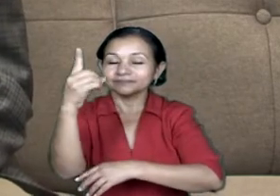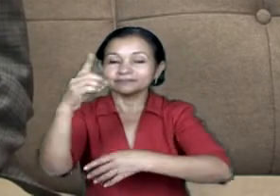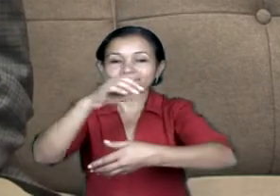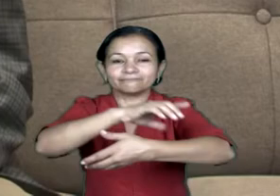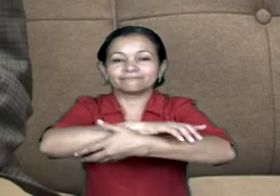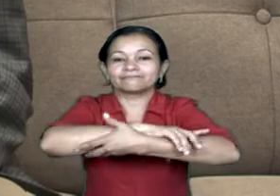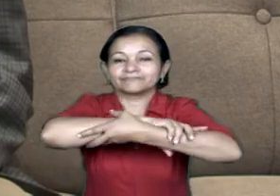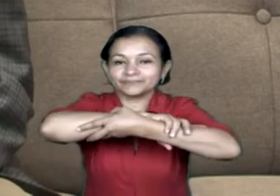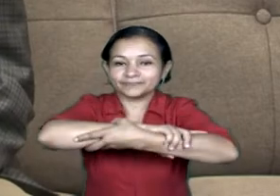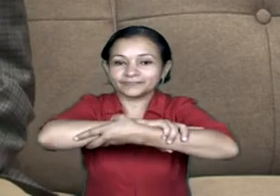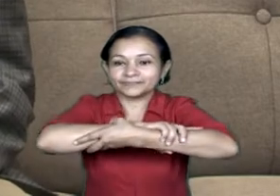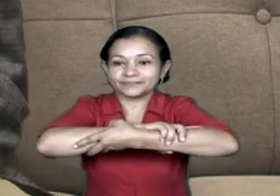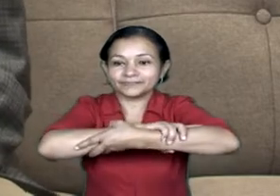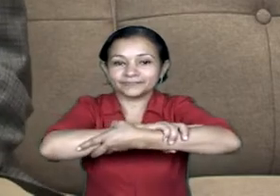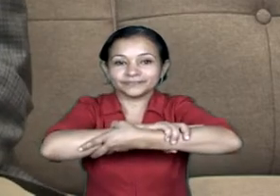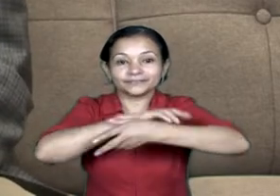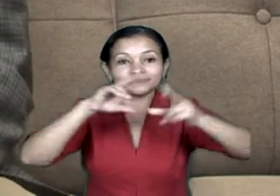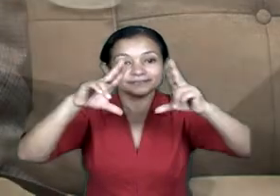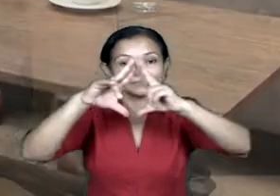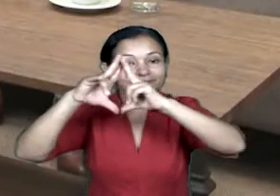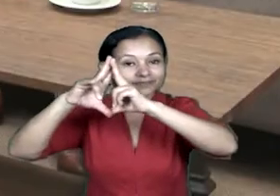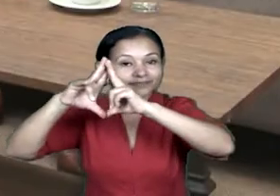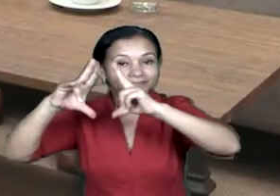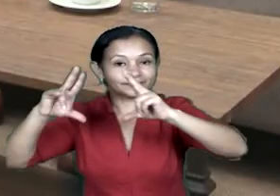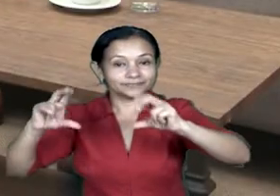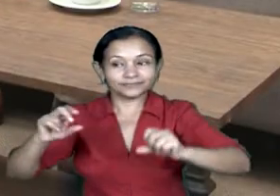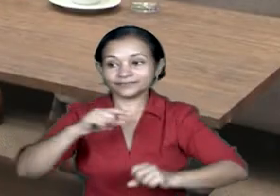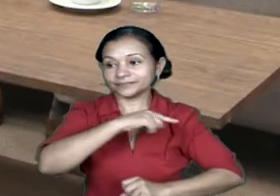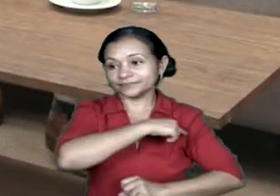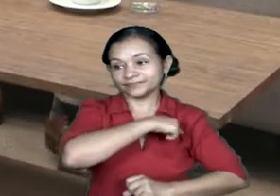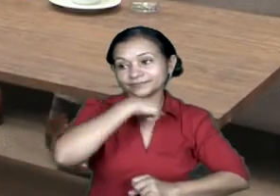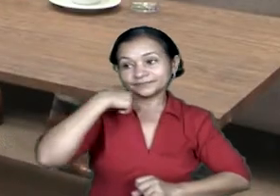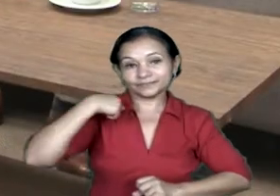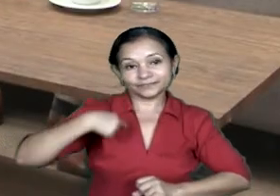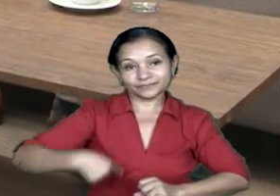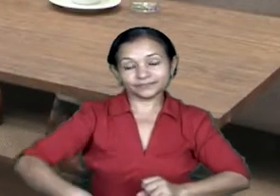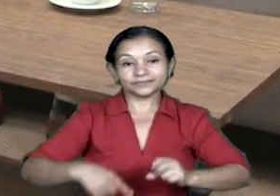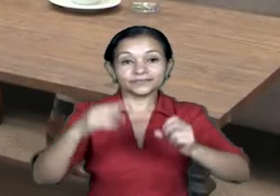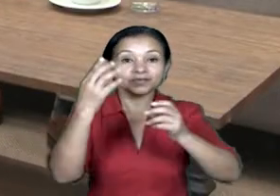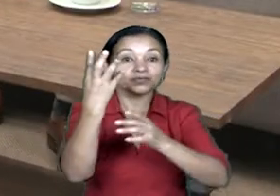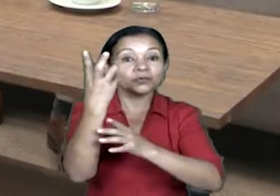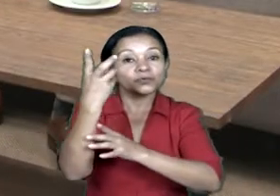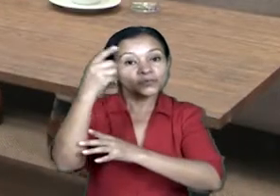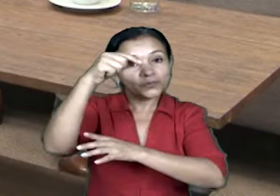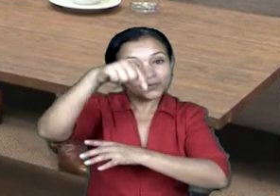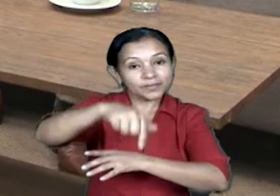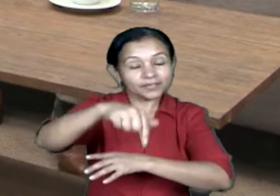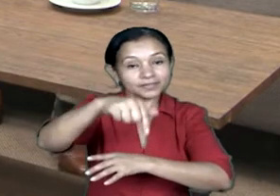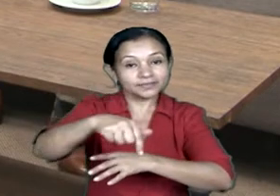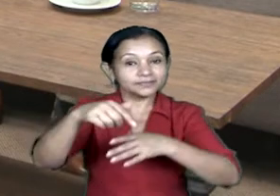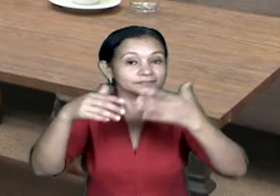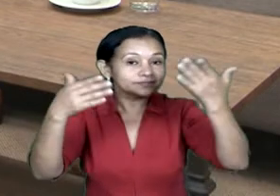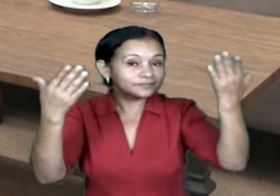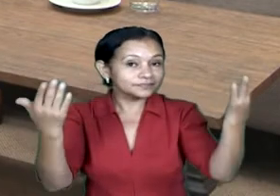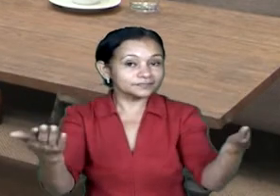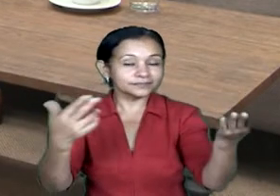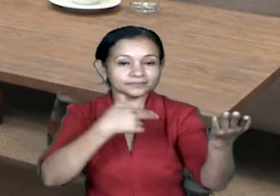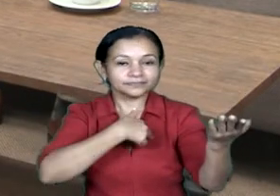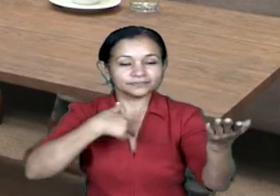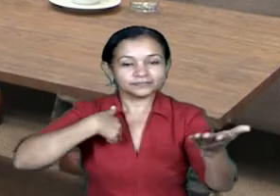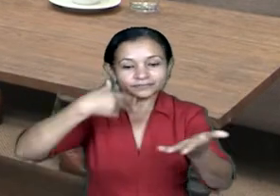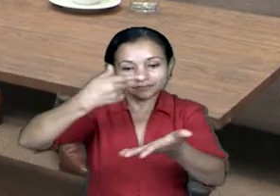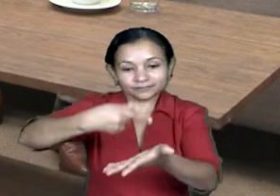Amistad Nicaragua-Taiwán. Esa fecha, ¿no?, es la fecha que le